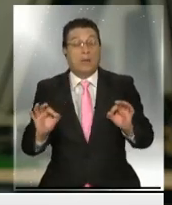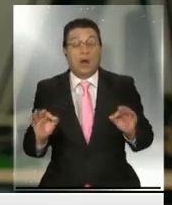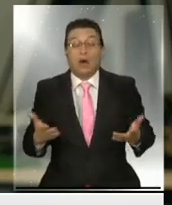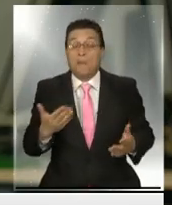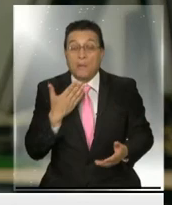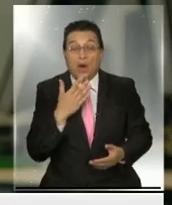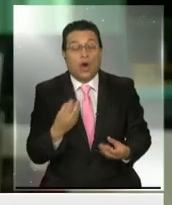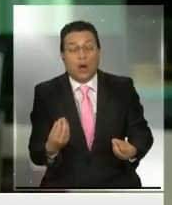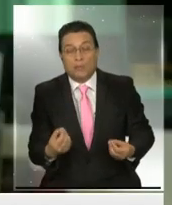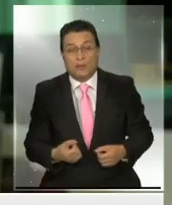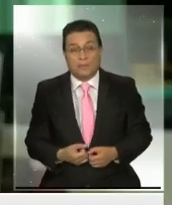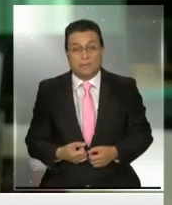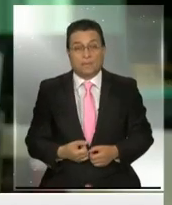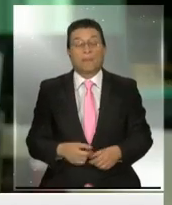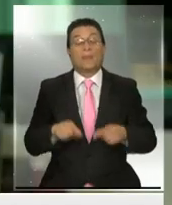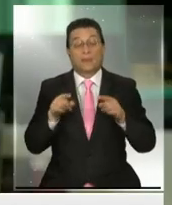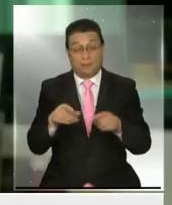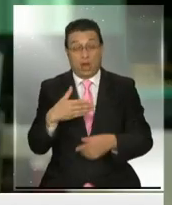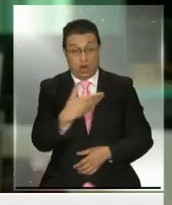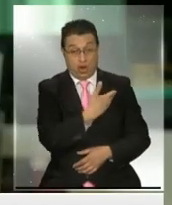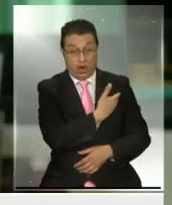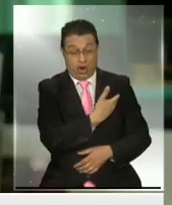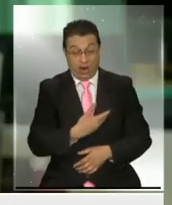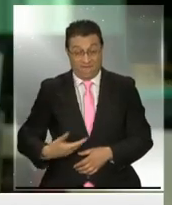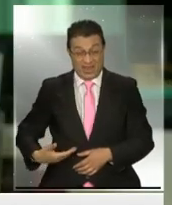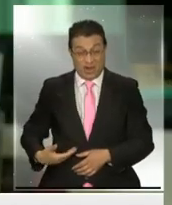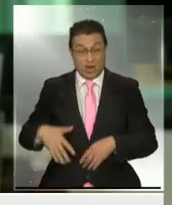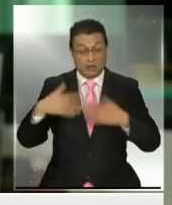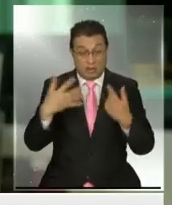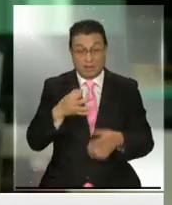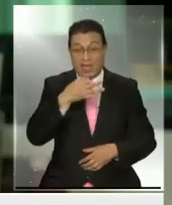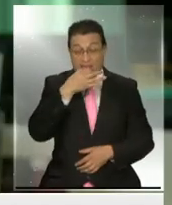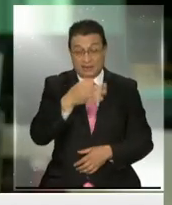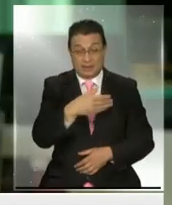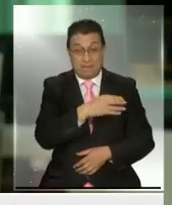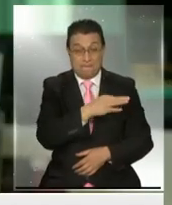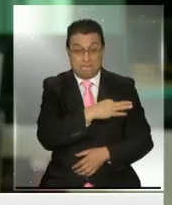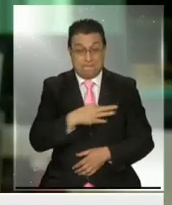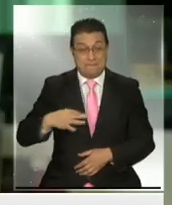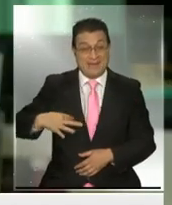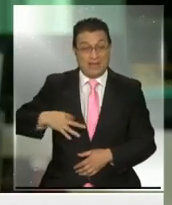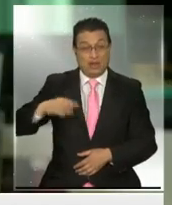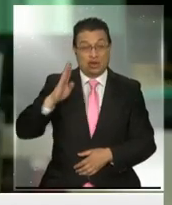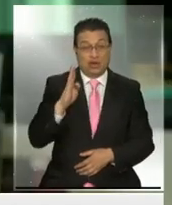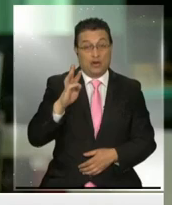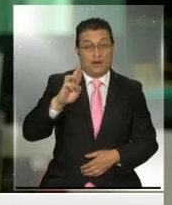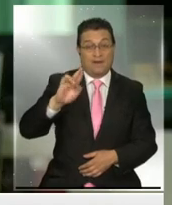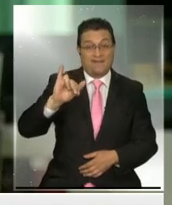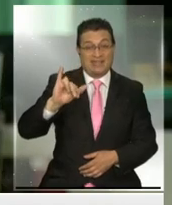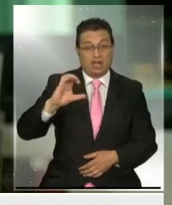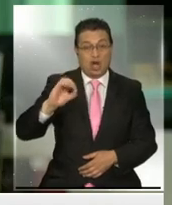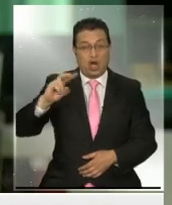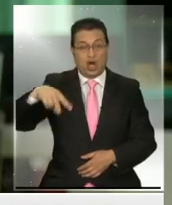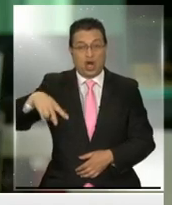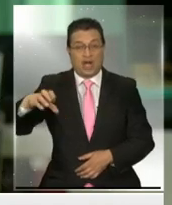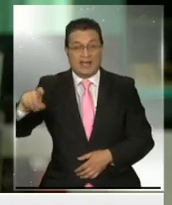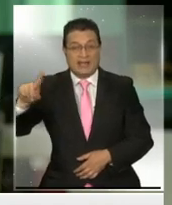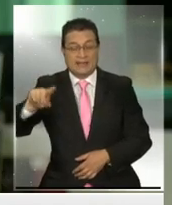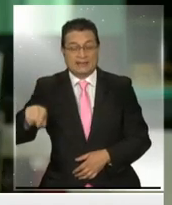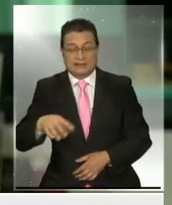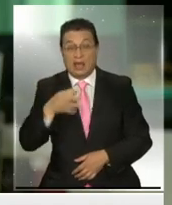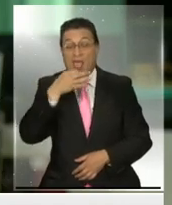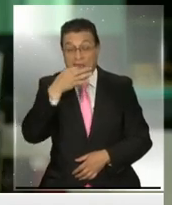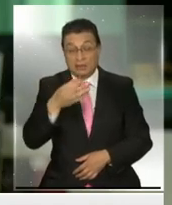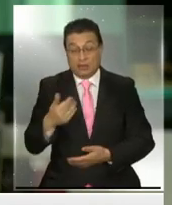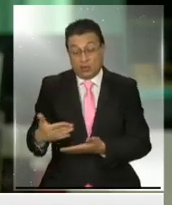a ver yo creo que lo que ha planteado el gobierno a través del ministro billones en términos de señalar la idea de tener un ingreso